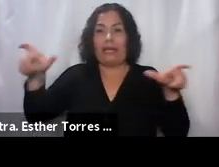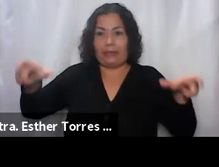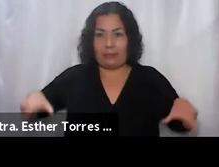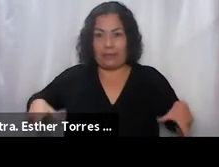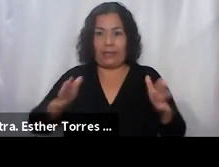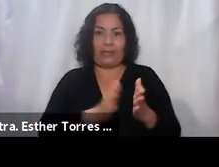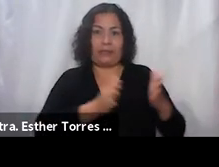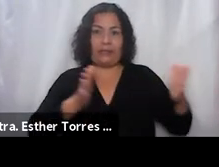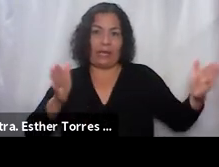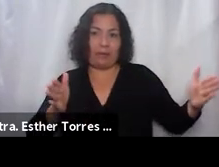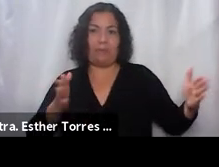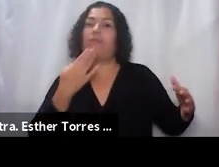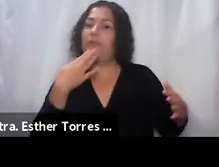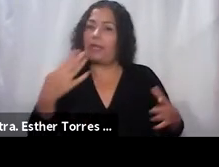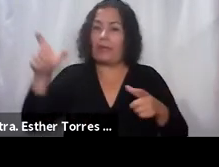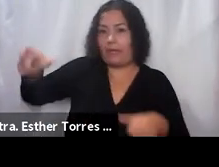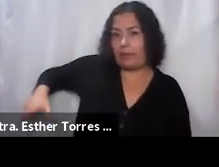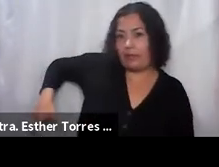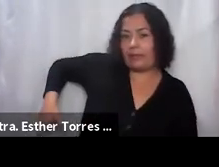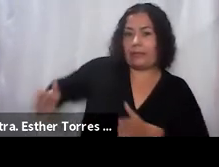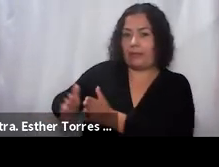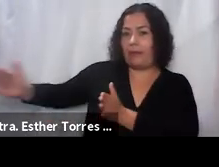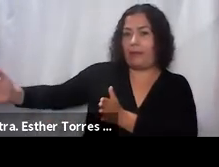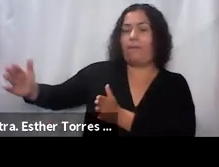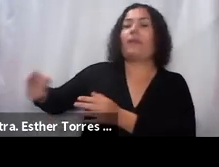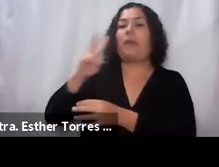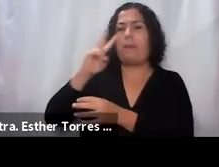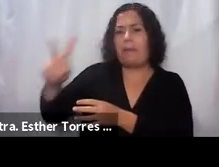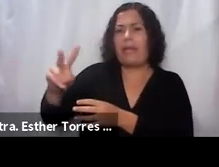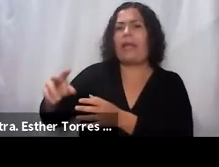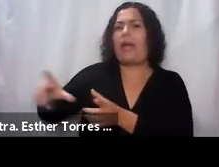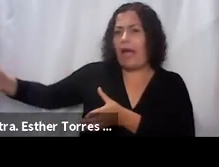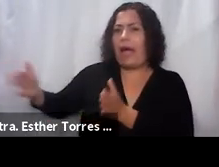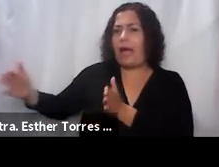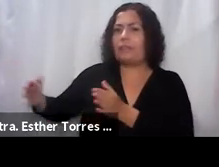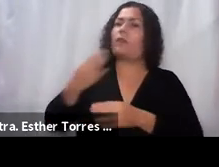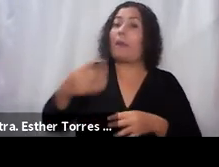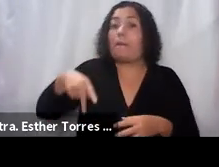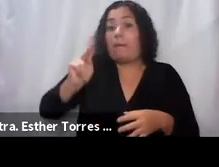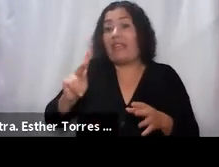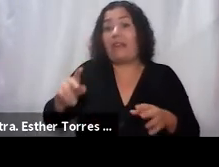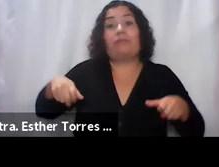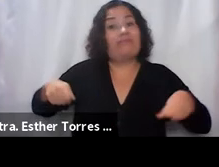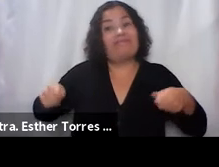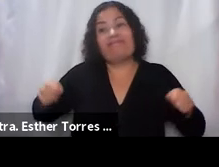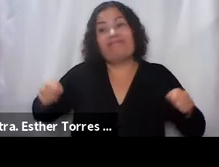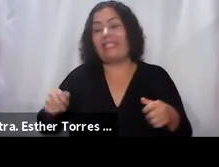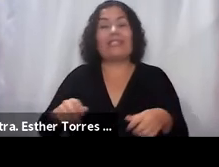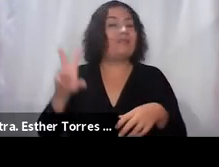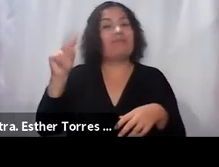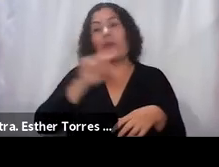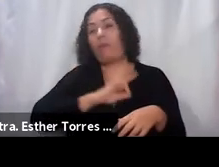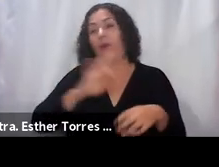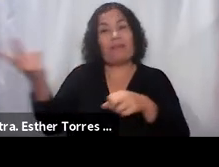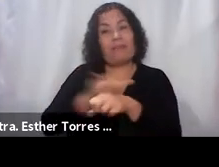de teléfono, pues esta persona no puede circular. También vemos ahí un cruce peatonal que de hecho está a